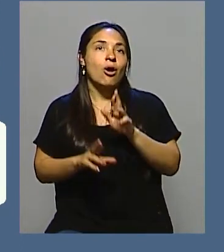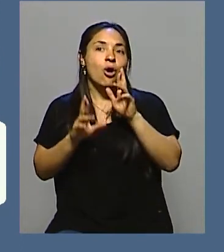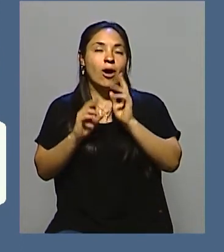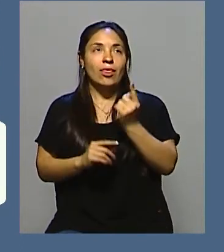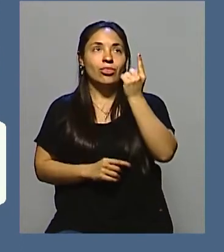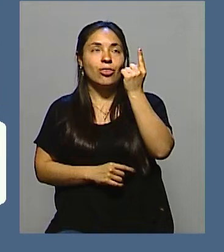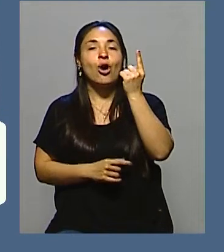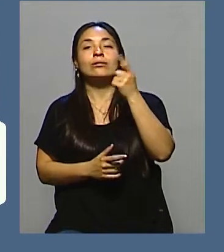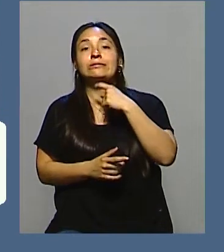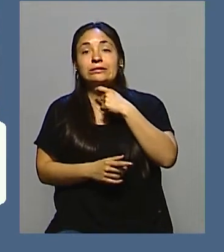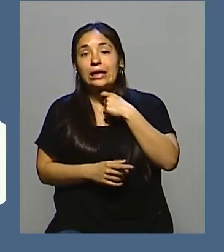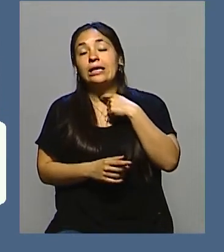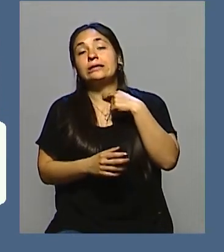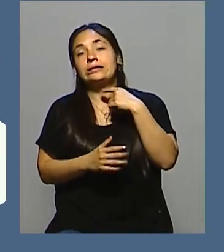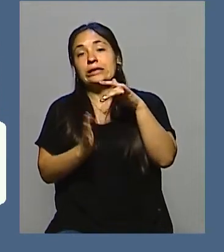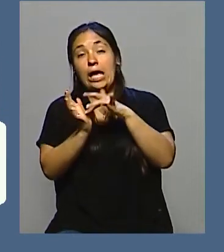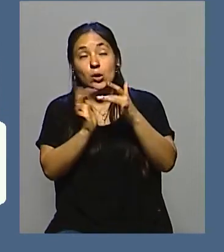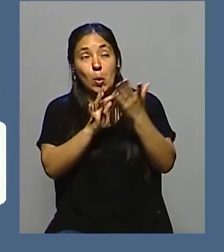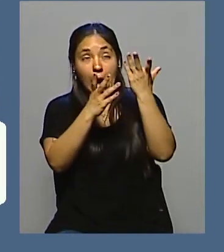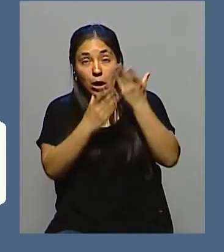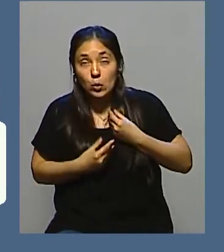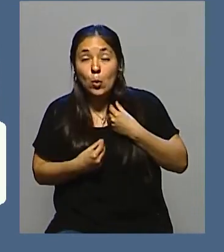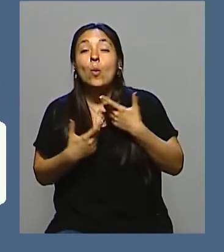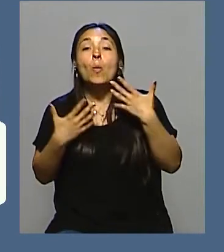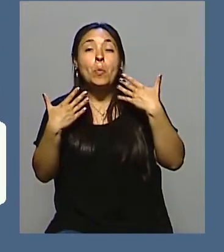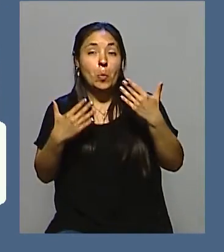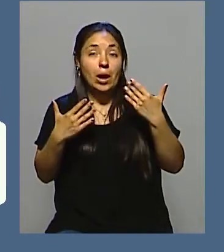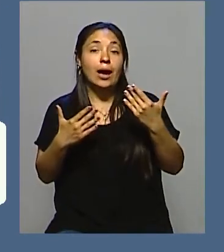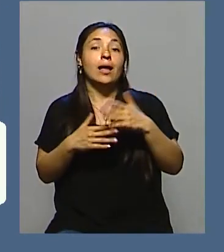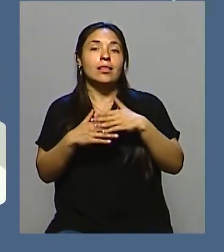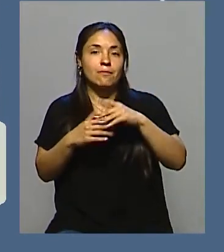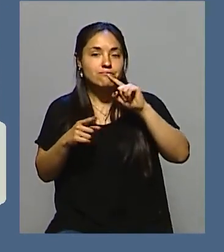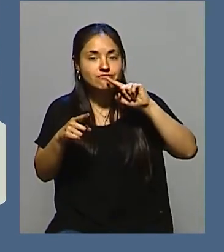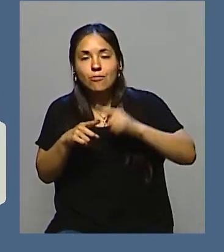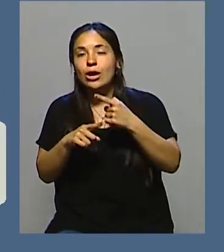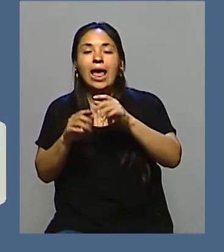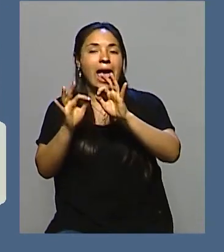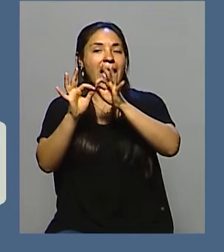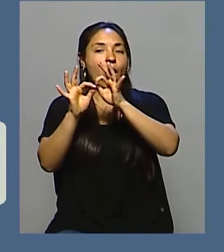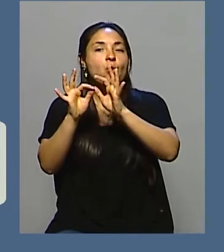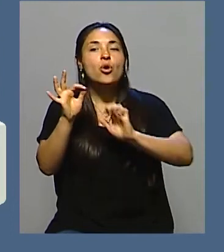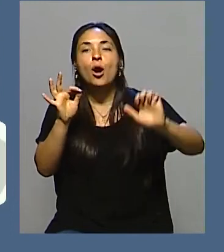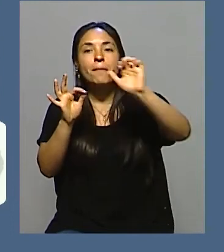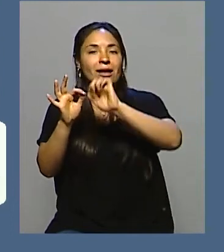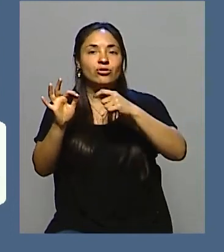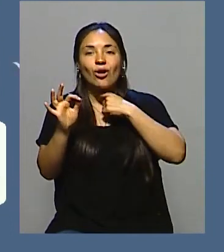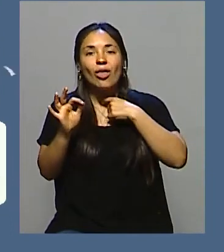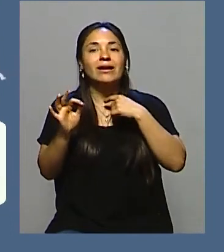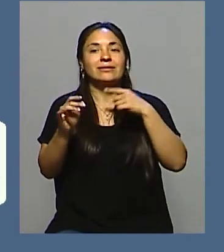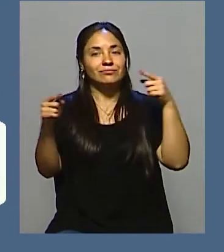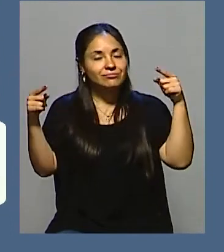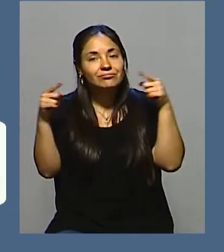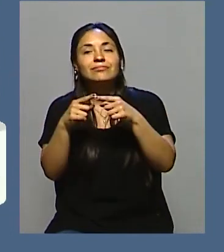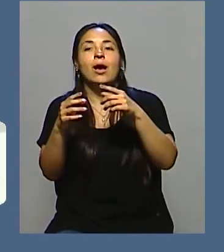y Jesucristo también, se puede implementar la política que todos los europeos soñamos, la política del bien